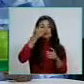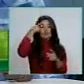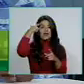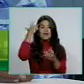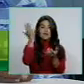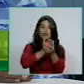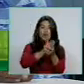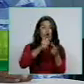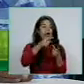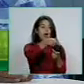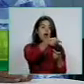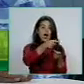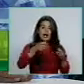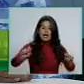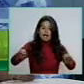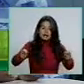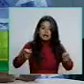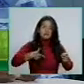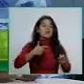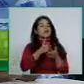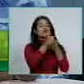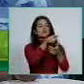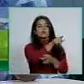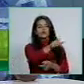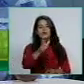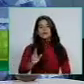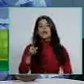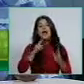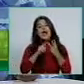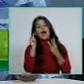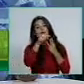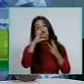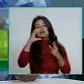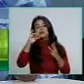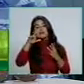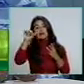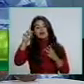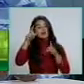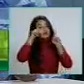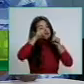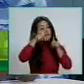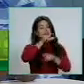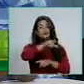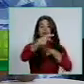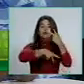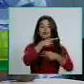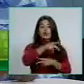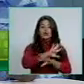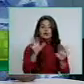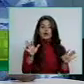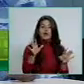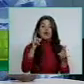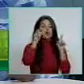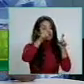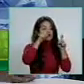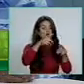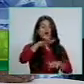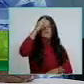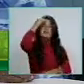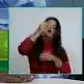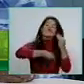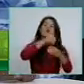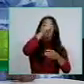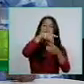Allí está la Fundación Seara, por ejemplo, dando capacitación a esas personas, a esos productores que financian Banco del Pueblo,